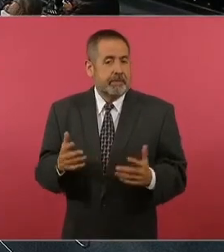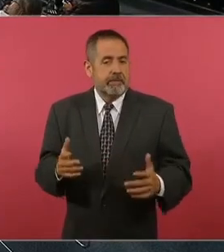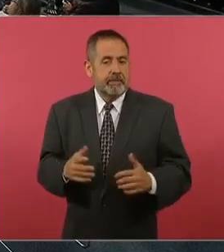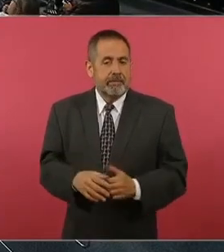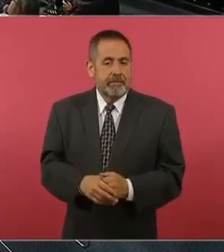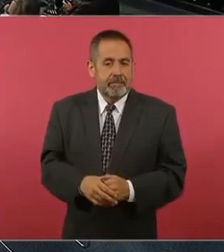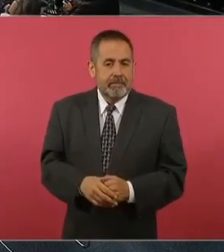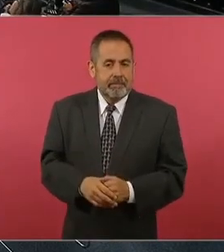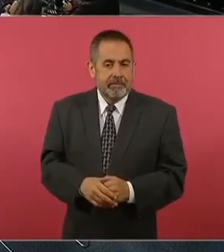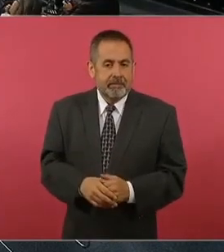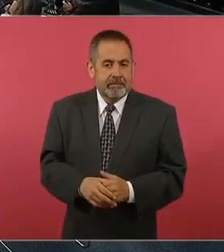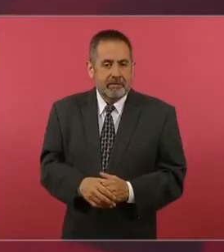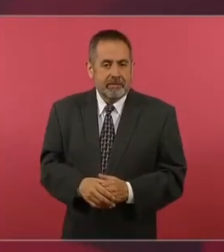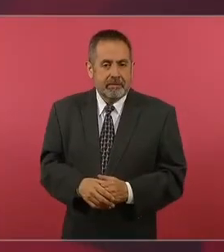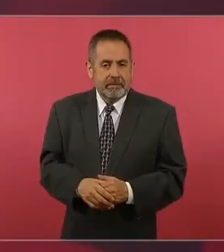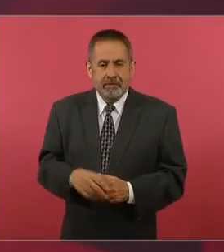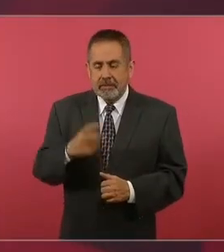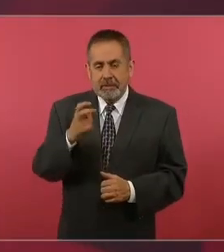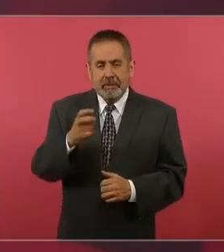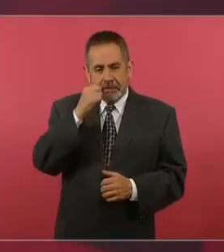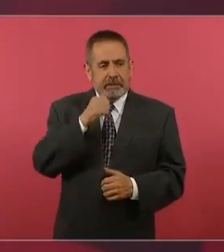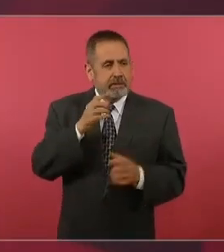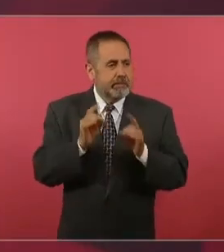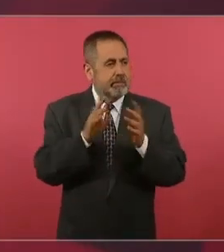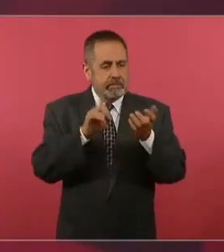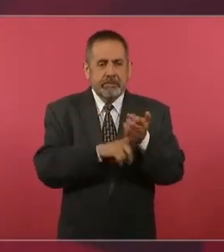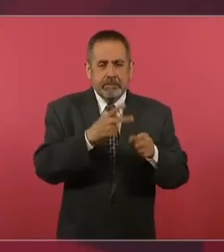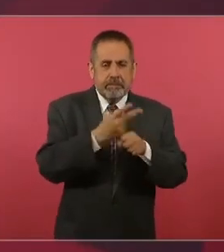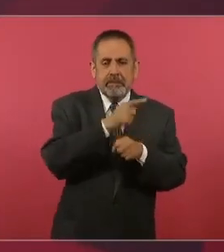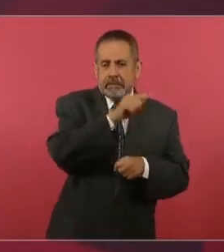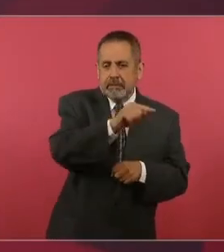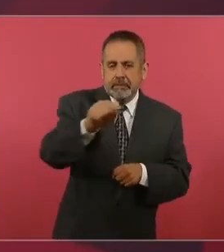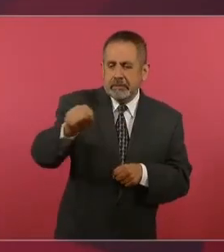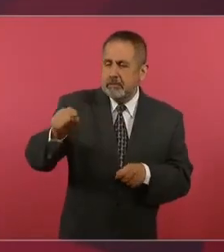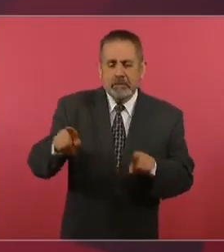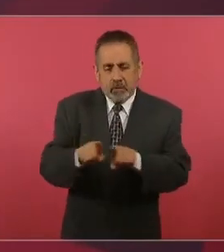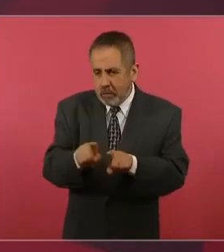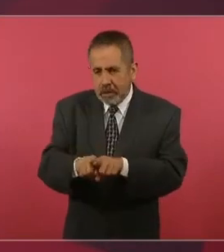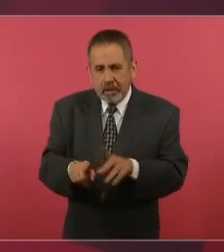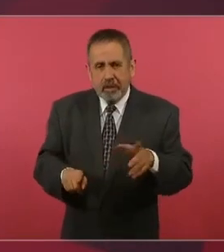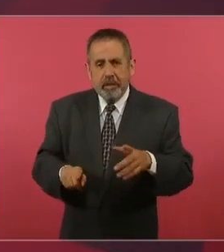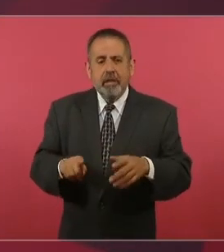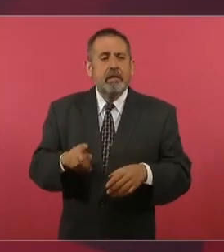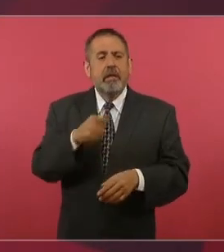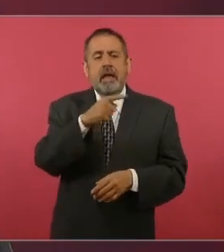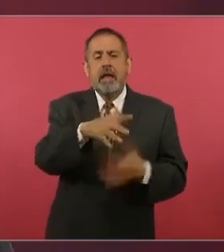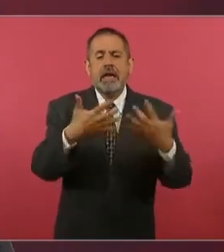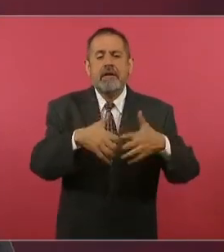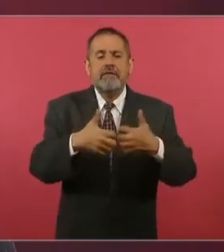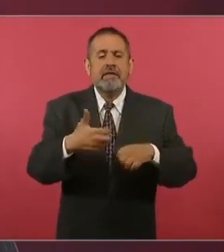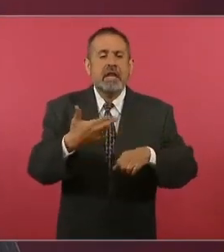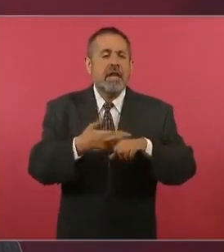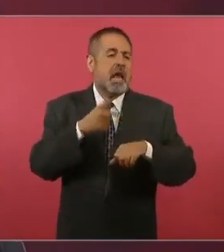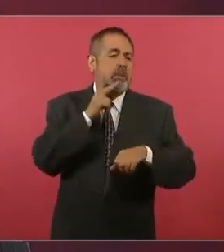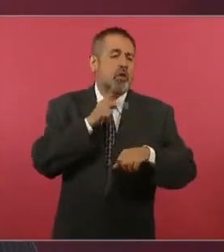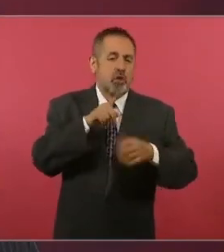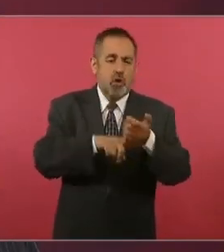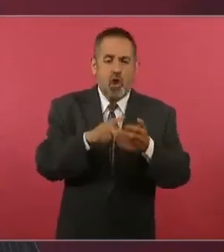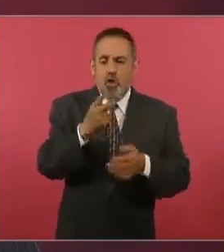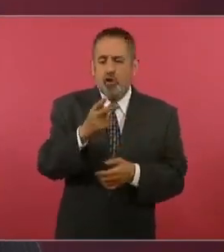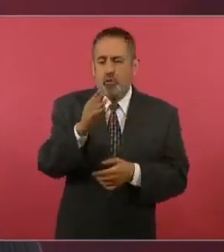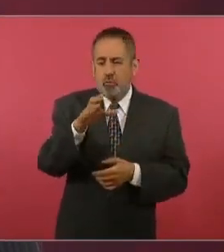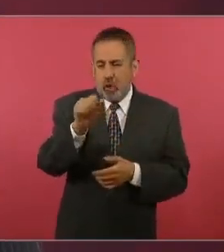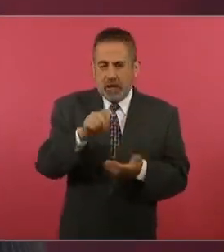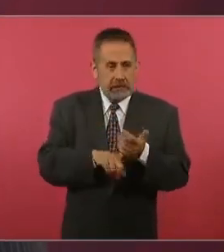Entonces, es lo que está sucediendo en el caso de la refinería de Dos Bocas. Ya